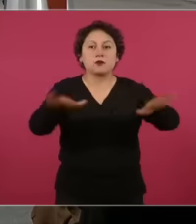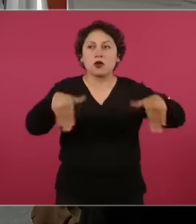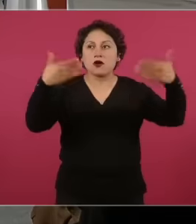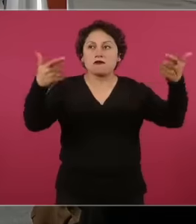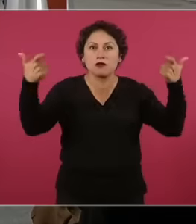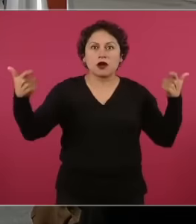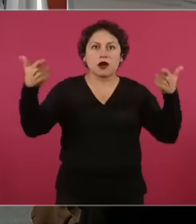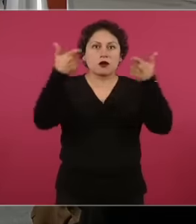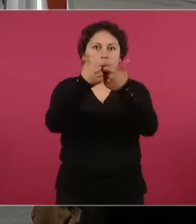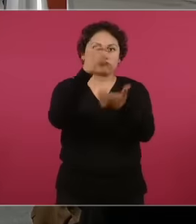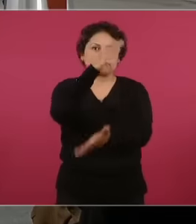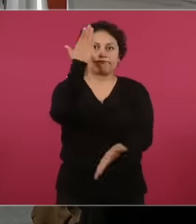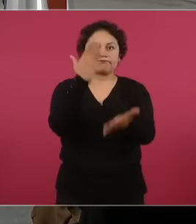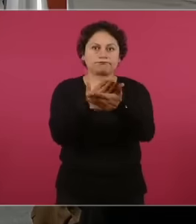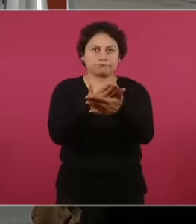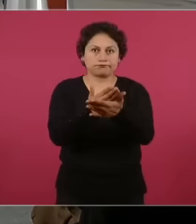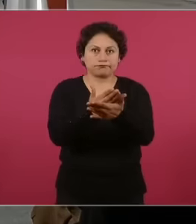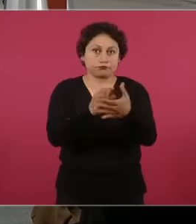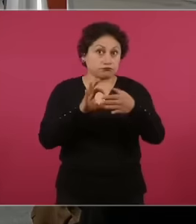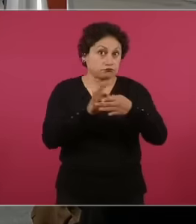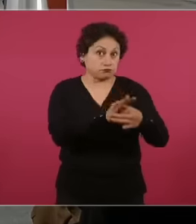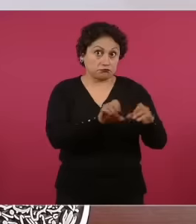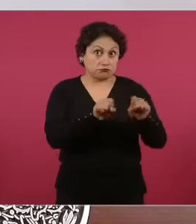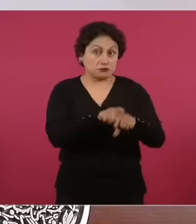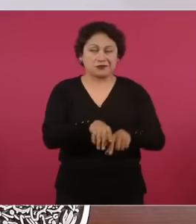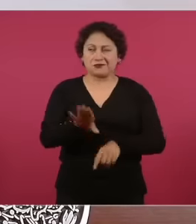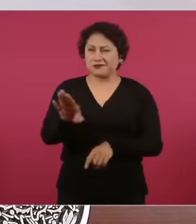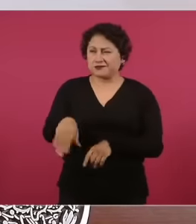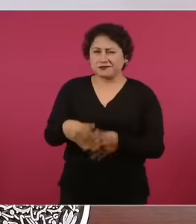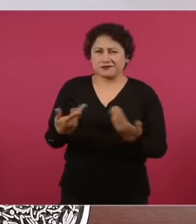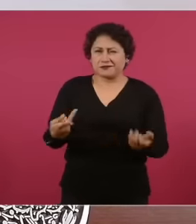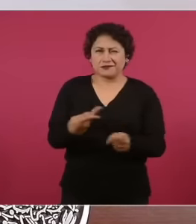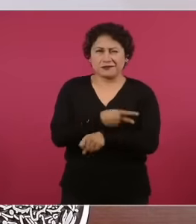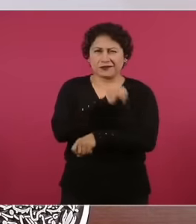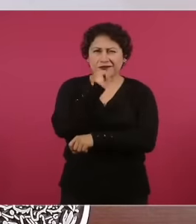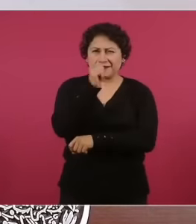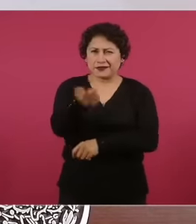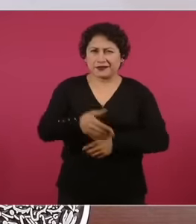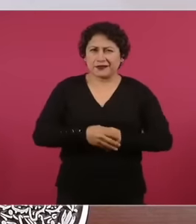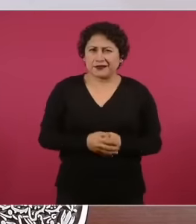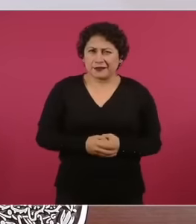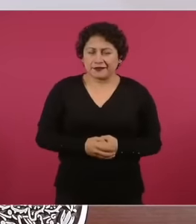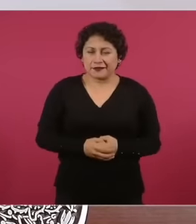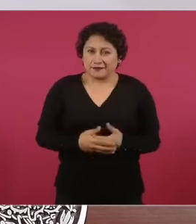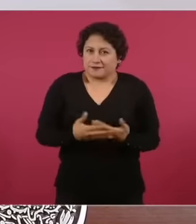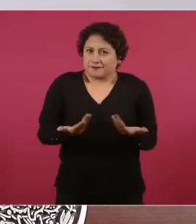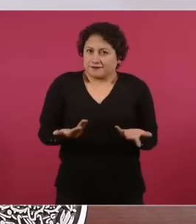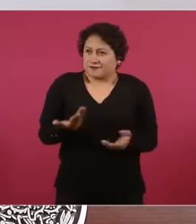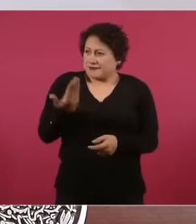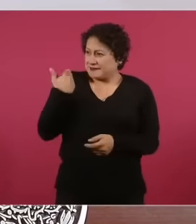policial. Va de la mano. No pasa absolutamente nada. México, lo acaban de decir,